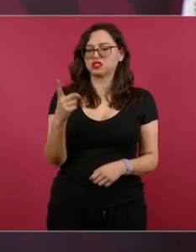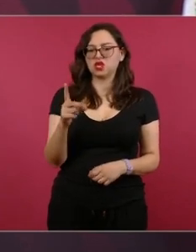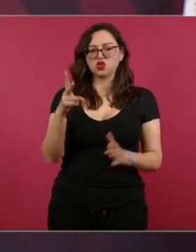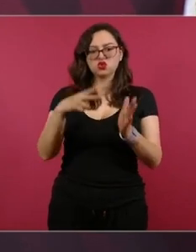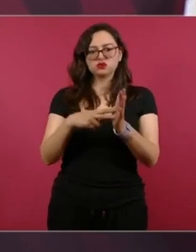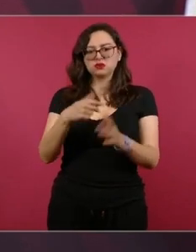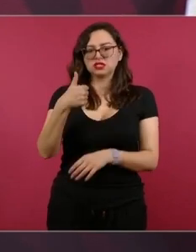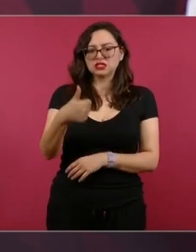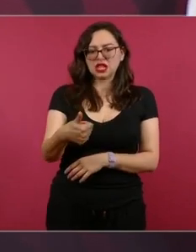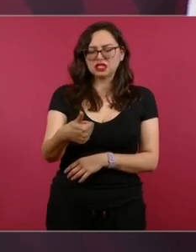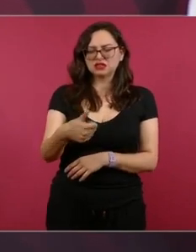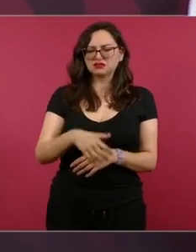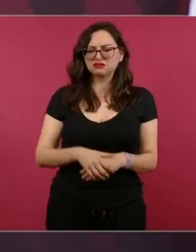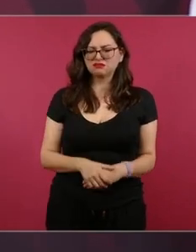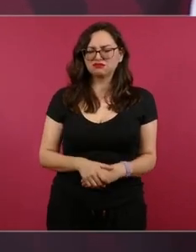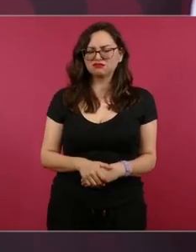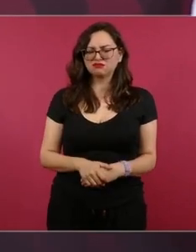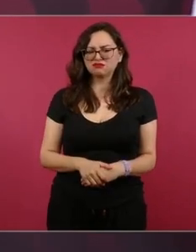1 de diciembre del 2006.